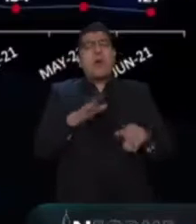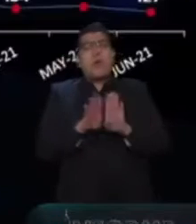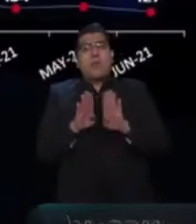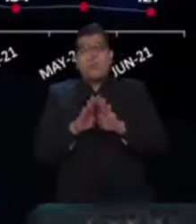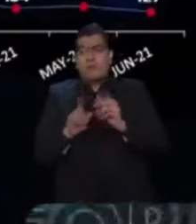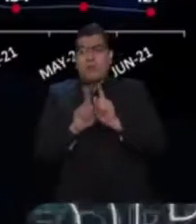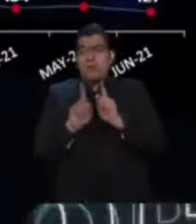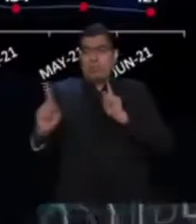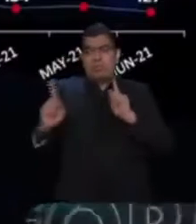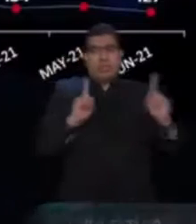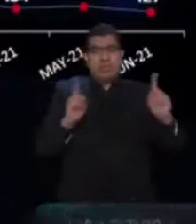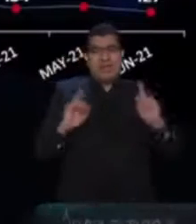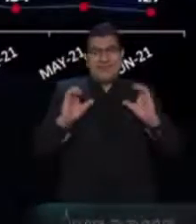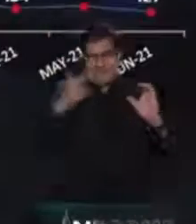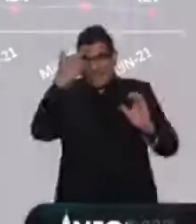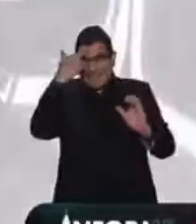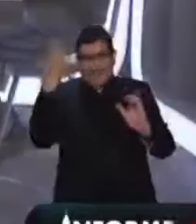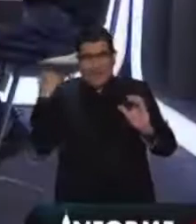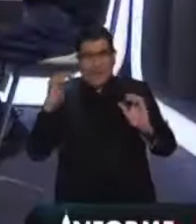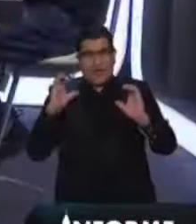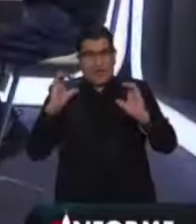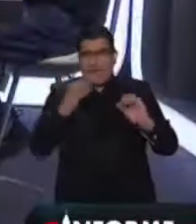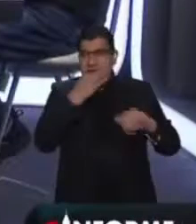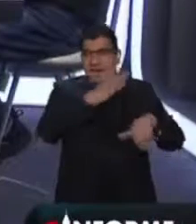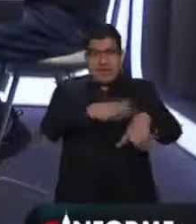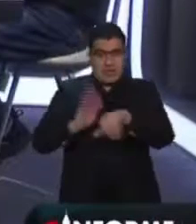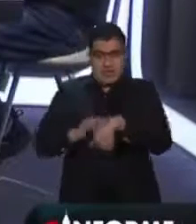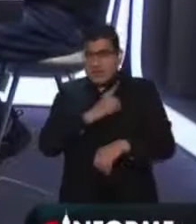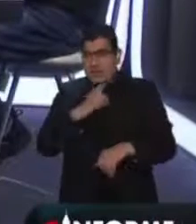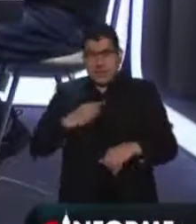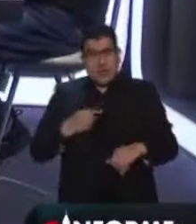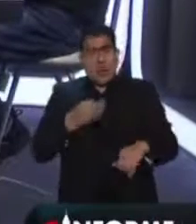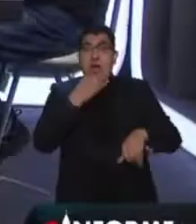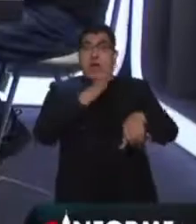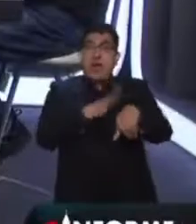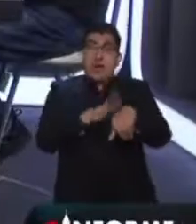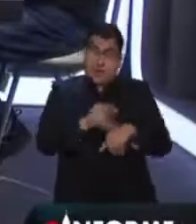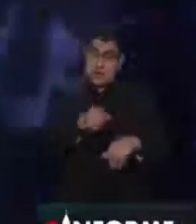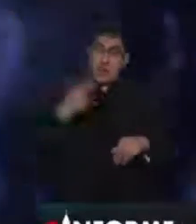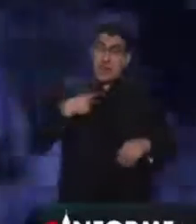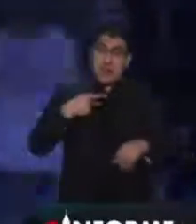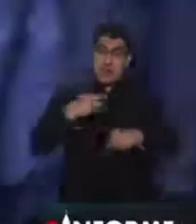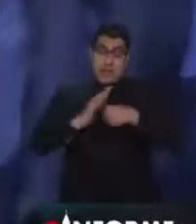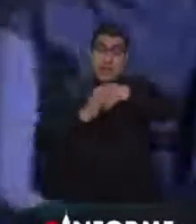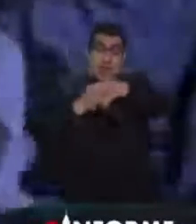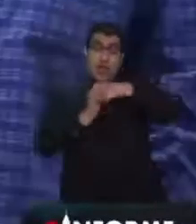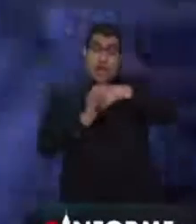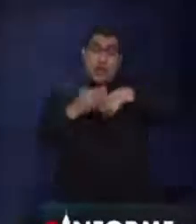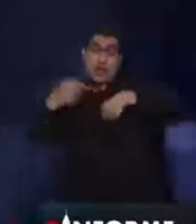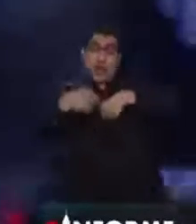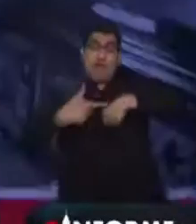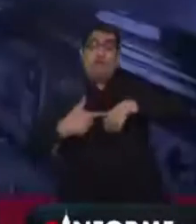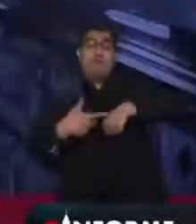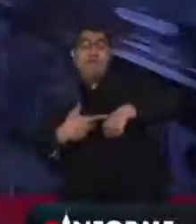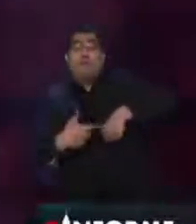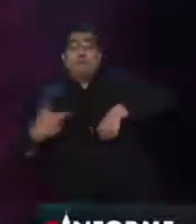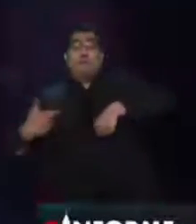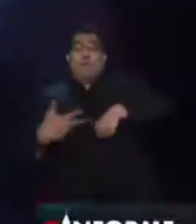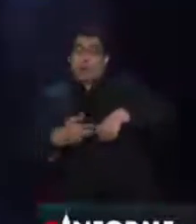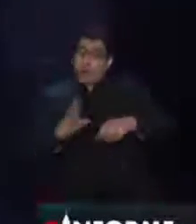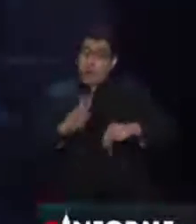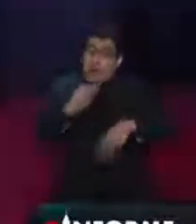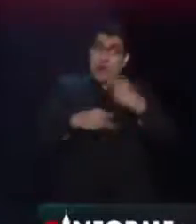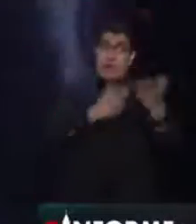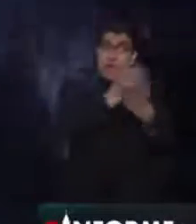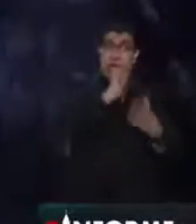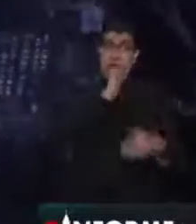de Sana Distancia, cuando nos guardamos, cuando decían que le sacaban a las personas el líquido de las rodillas, cuando decían que no fueran a